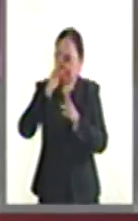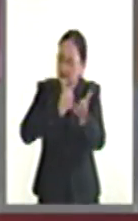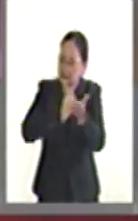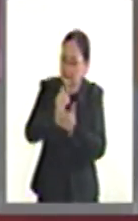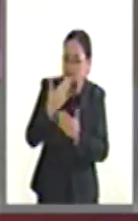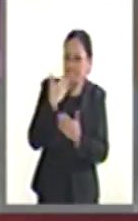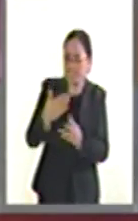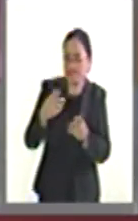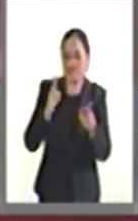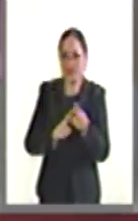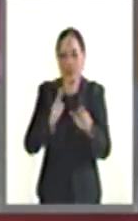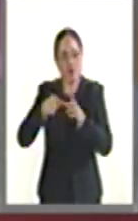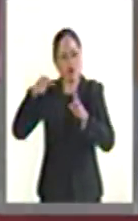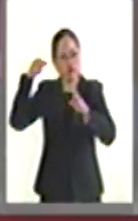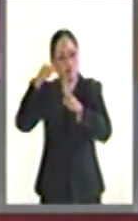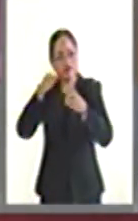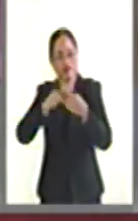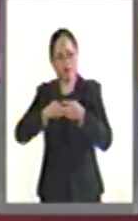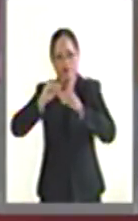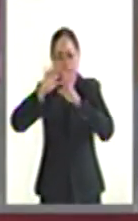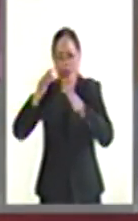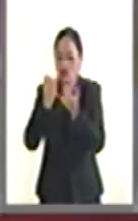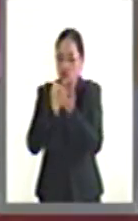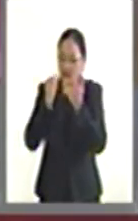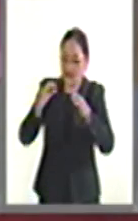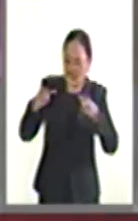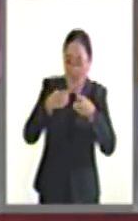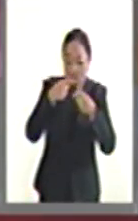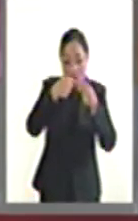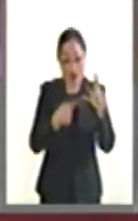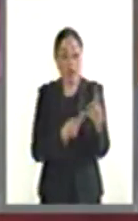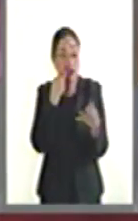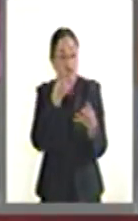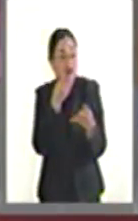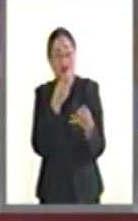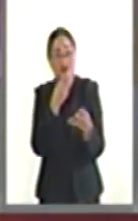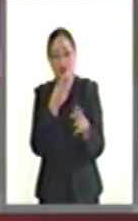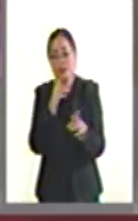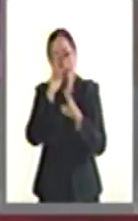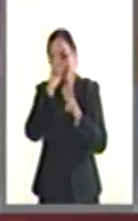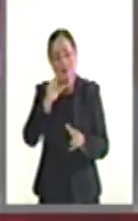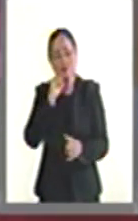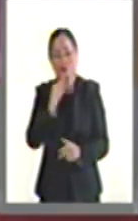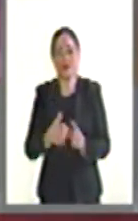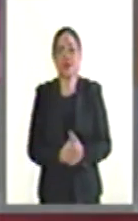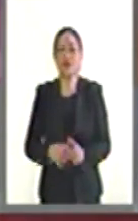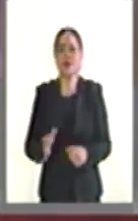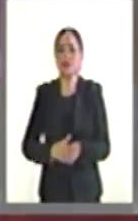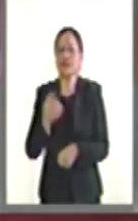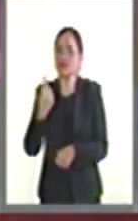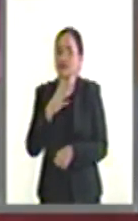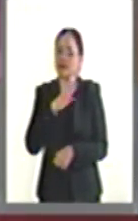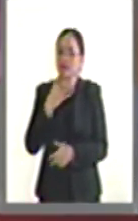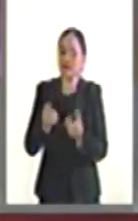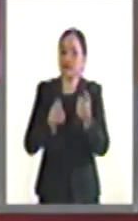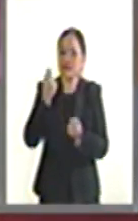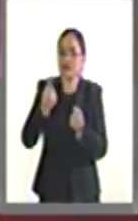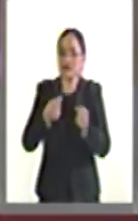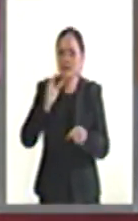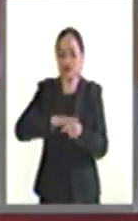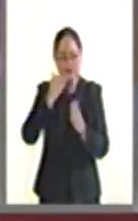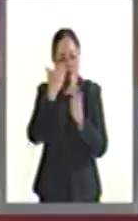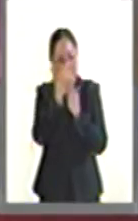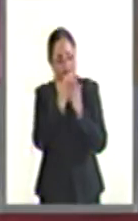objetividad, certeza e independencia. Esto debido a que unos tienen más un